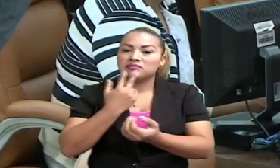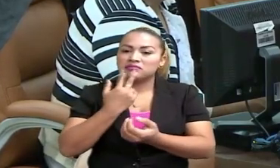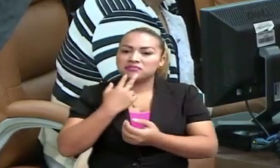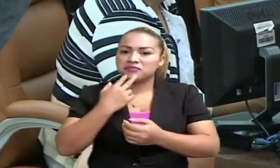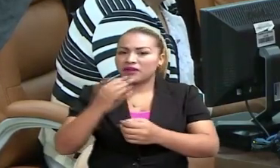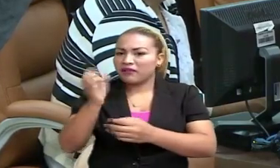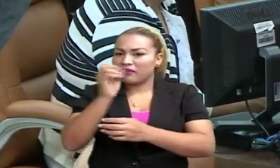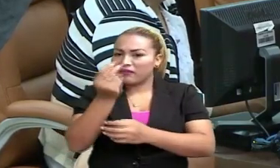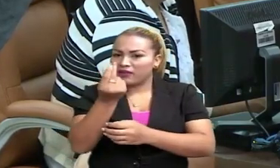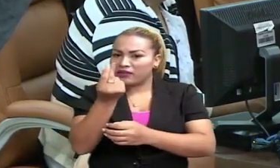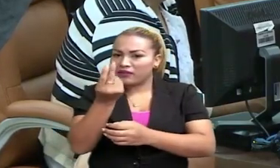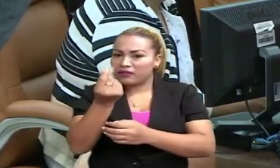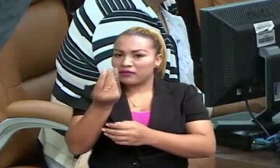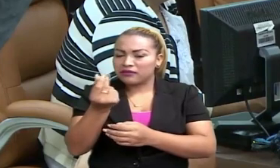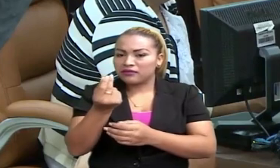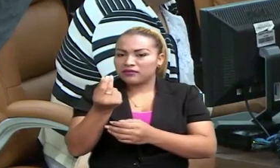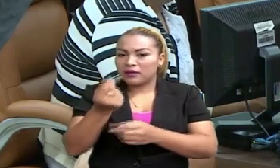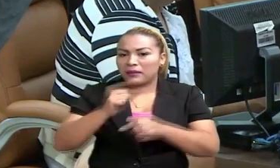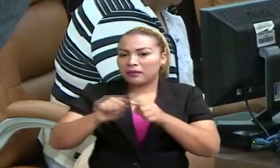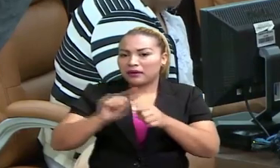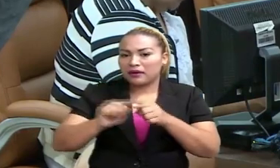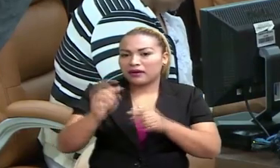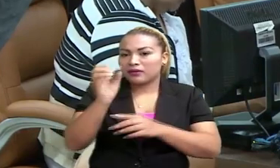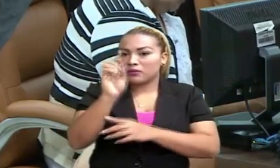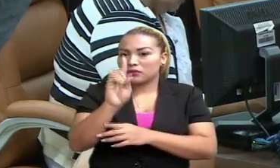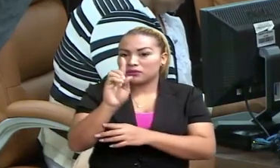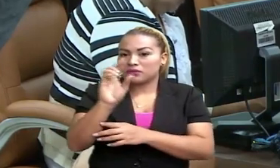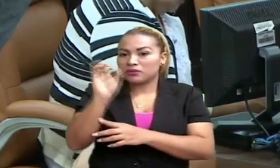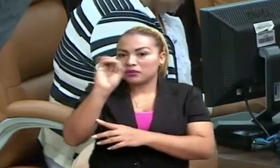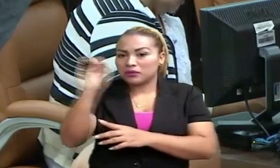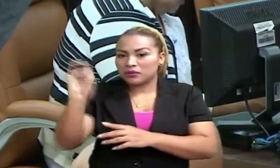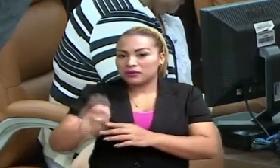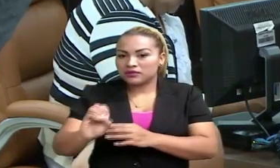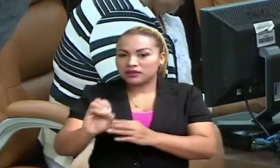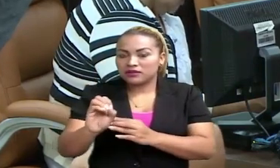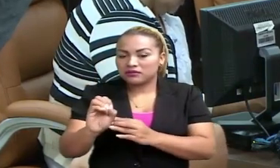estás pagando solamente el 1% de tus ingresos brutos.